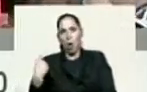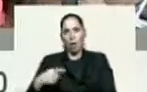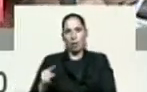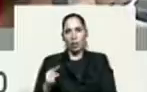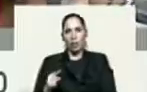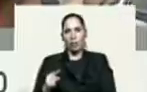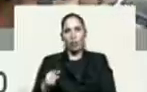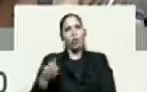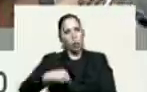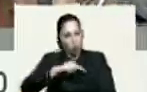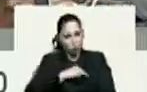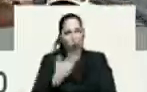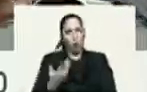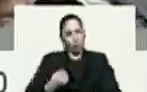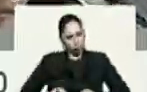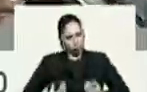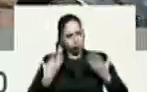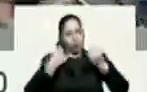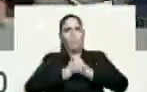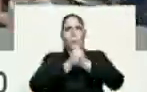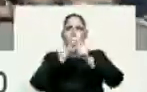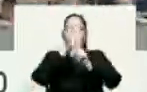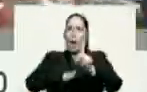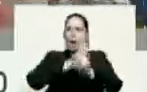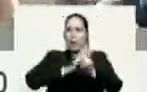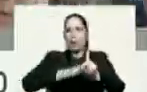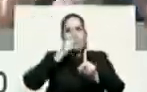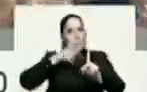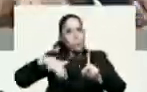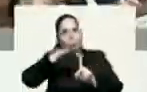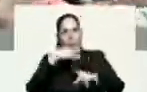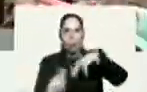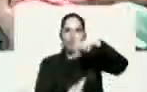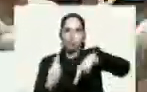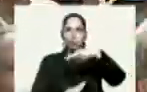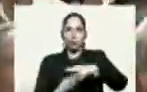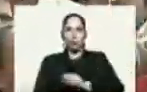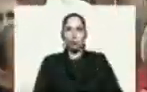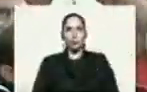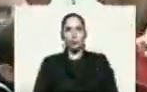Así somos, llenos de amor y de cariño, los pueblos revolucionarios.